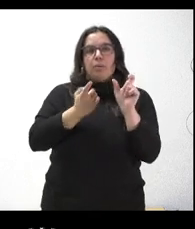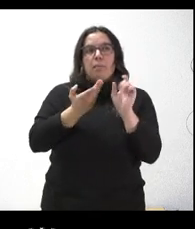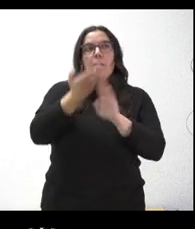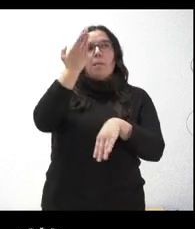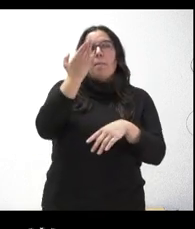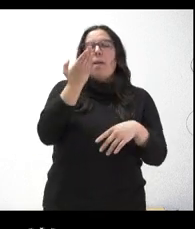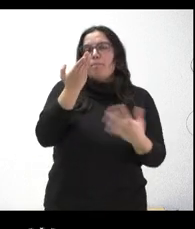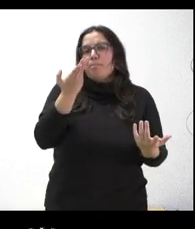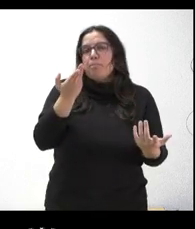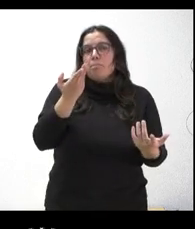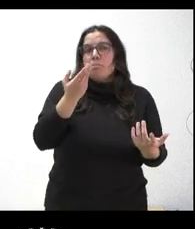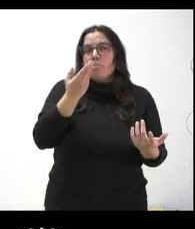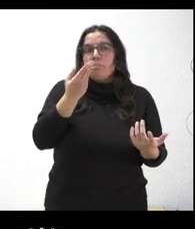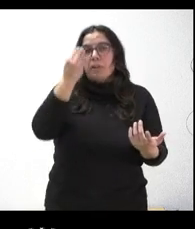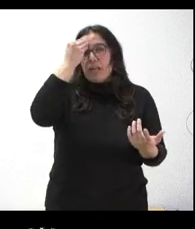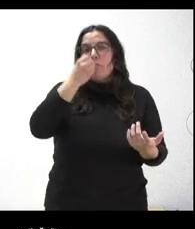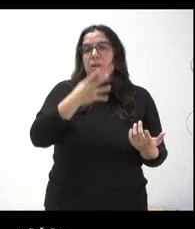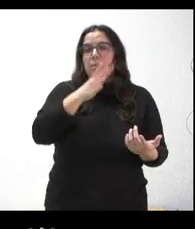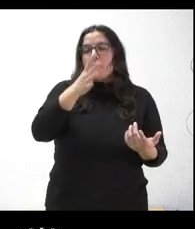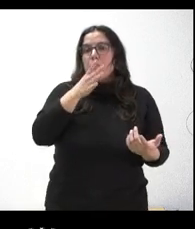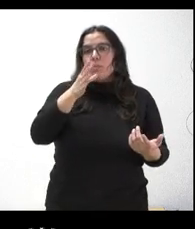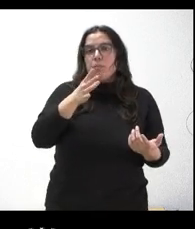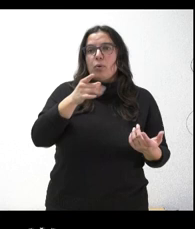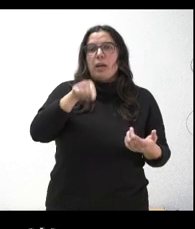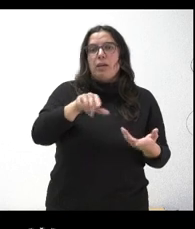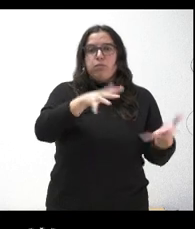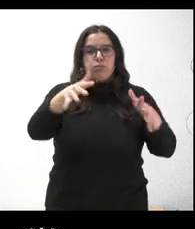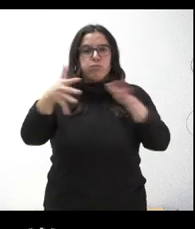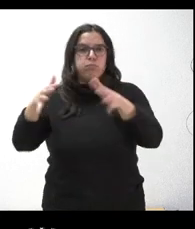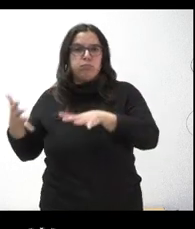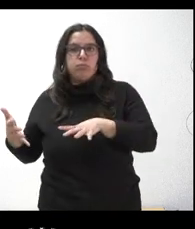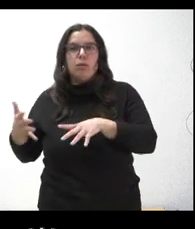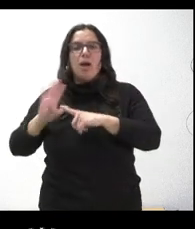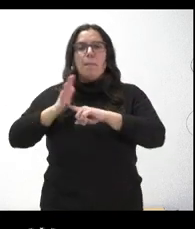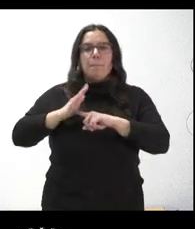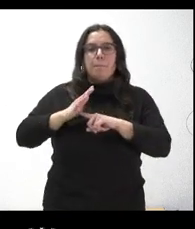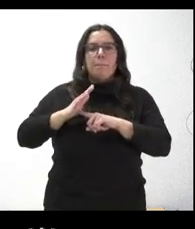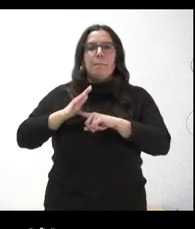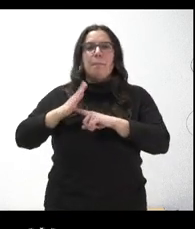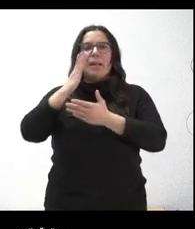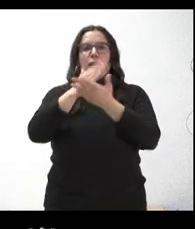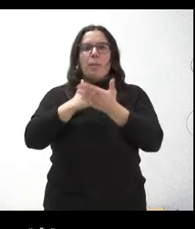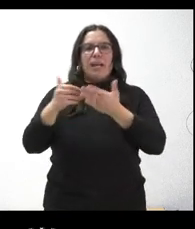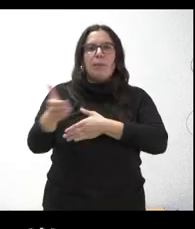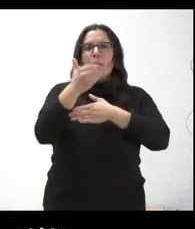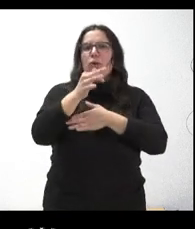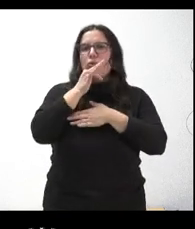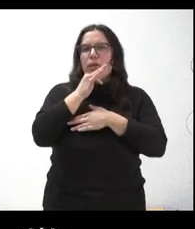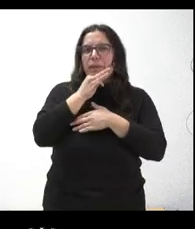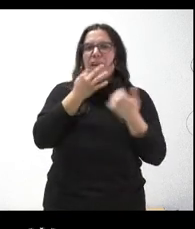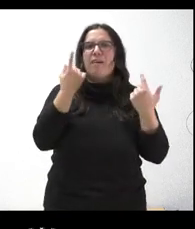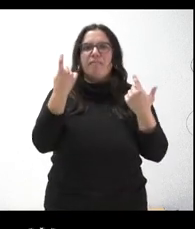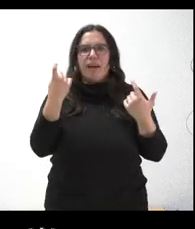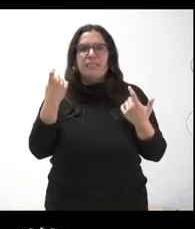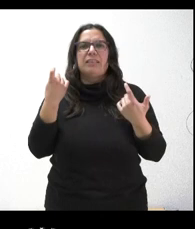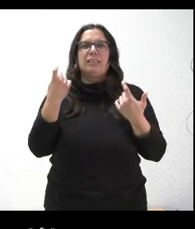desarrollando aquí el cpis no está ni siquiera ejecutados tod todos los los parques comarcales de bomberos y están A falta de